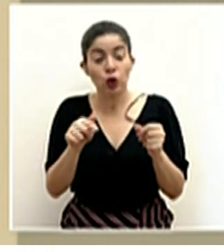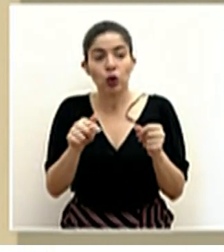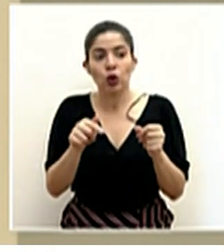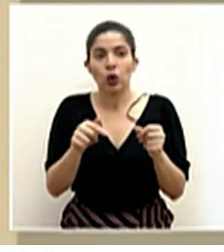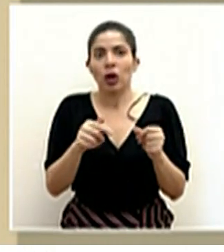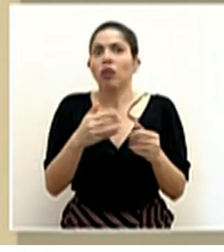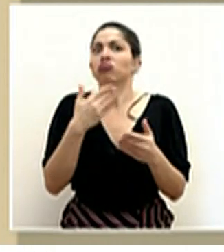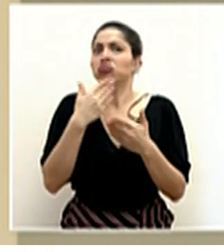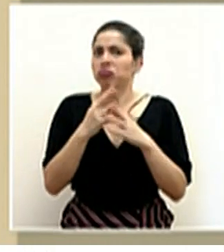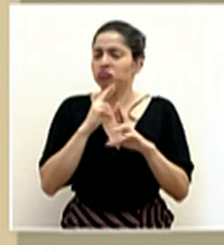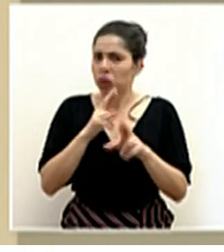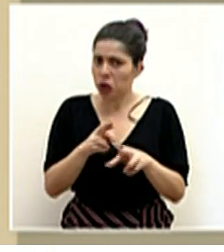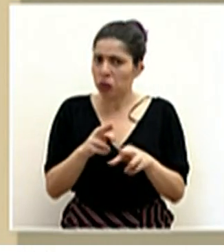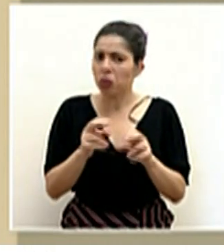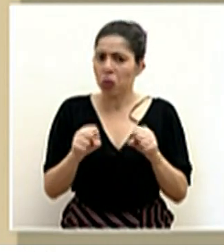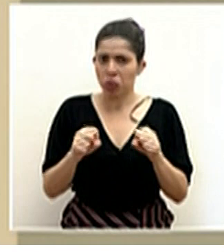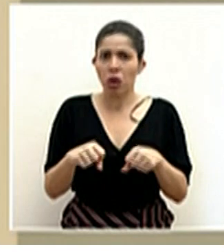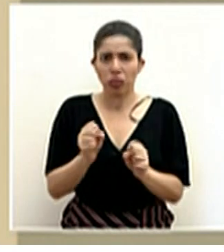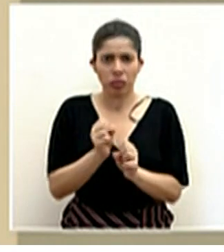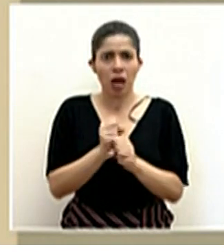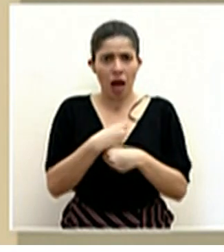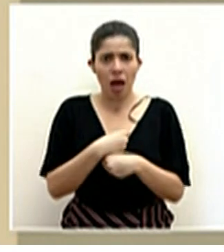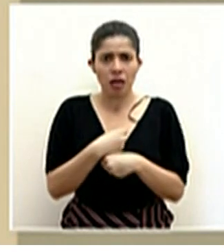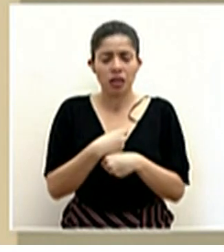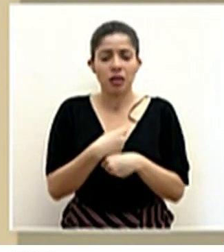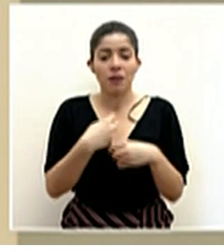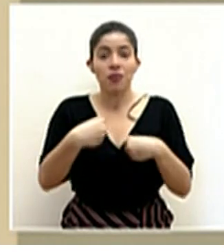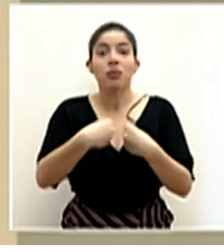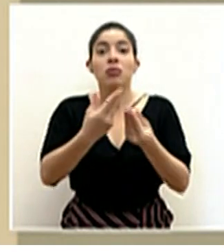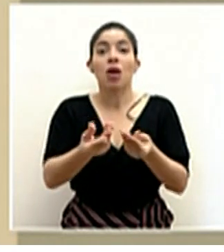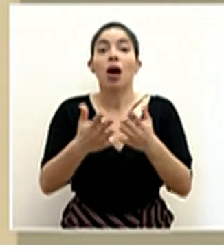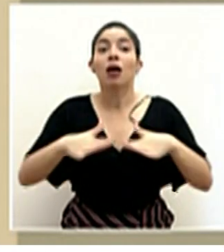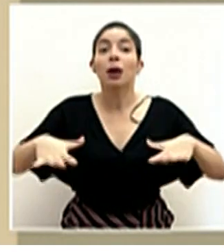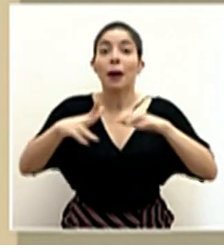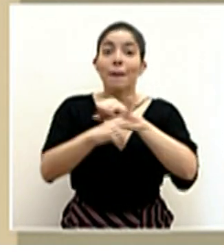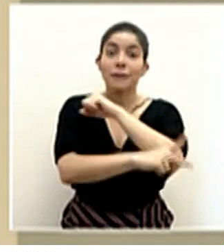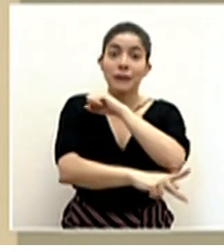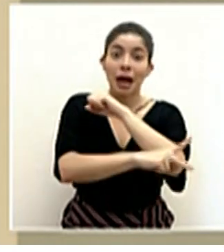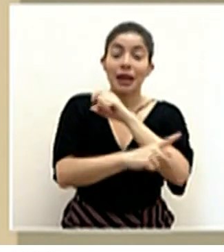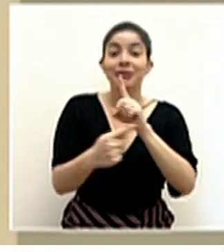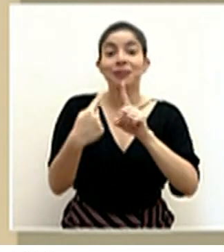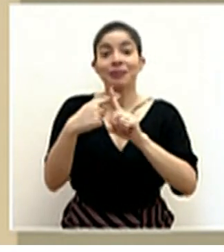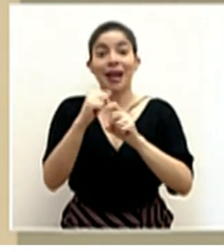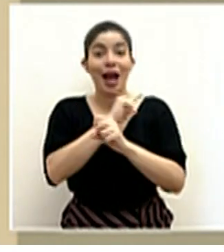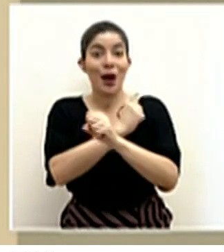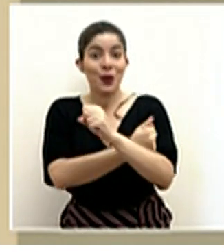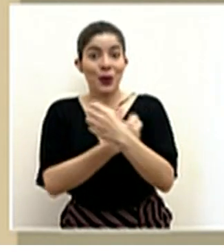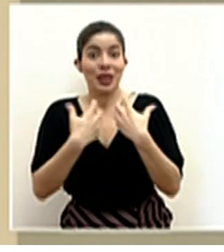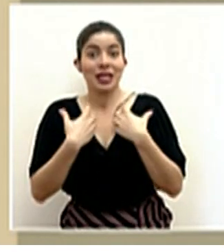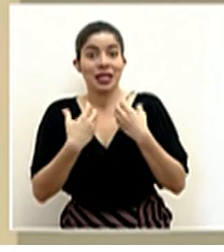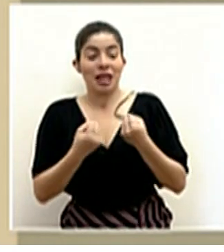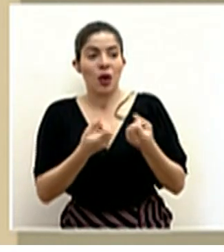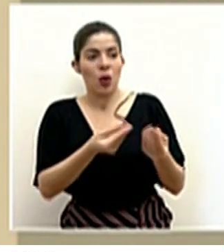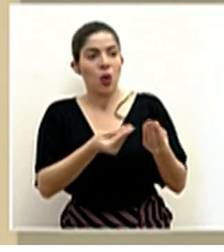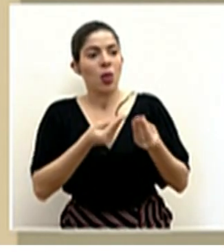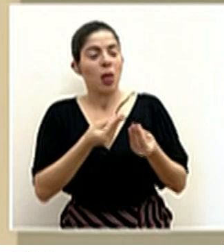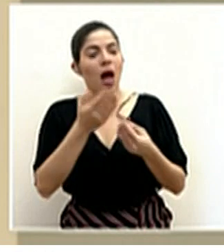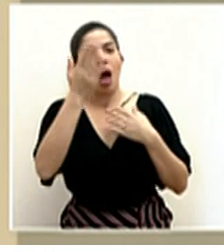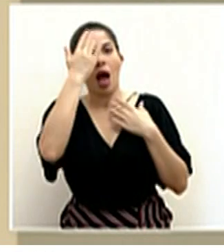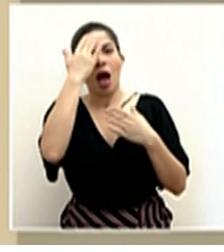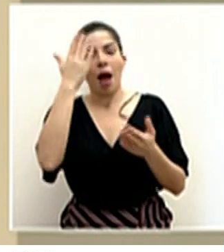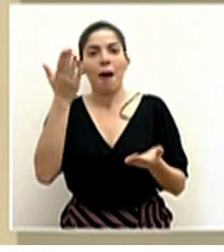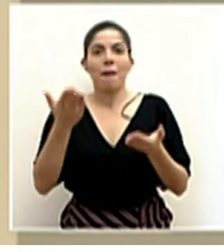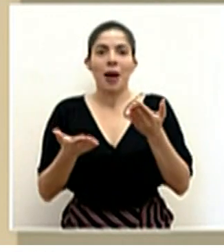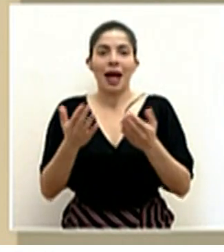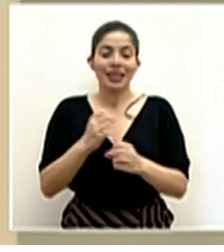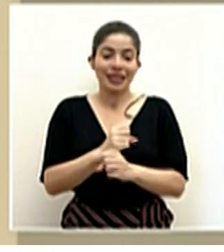es práctica, es viable, le da al país y a las autoridades de salud un balance entre la